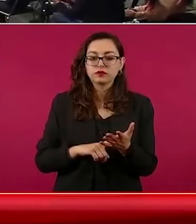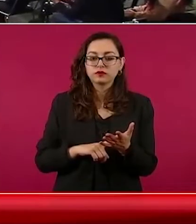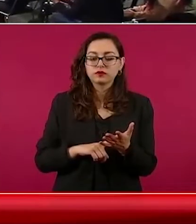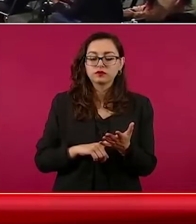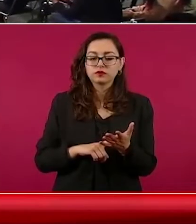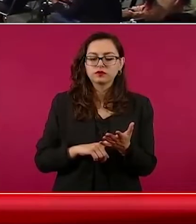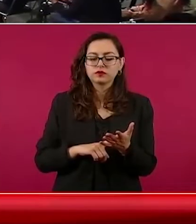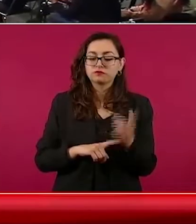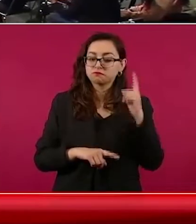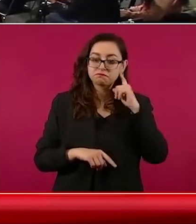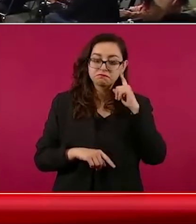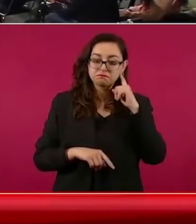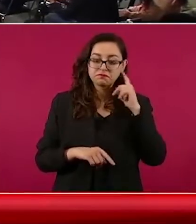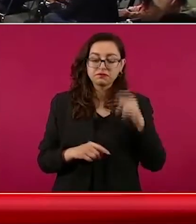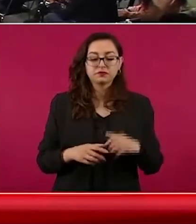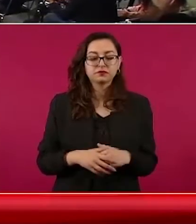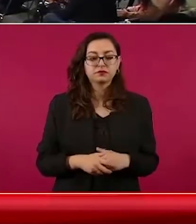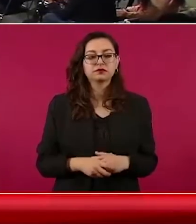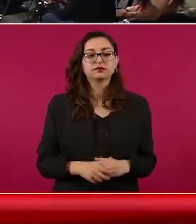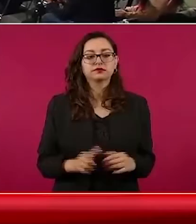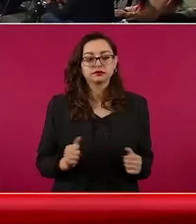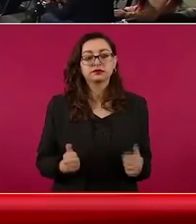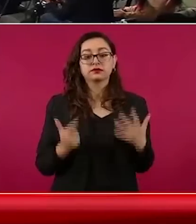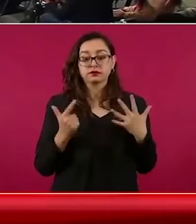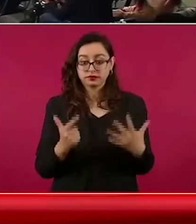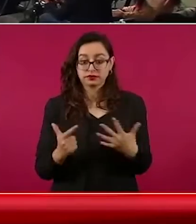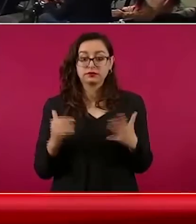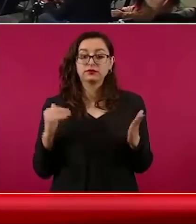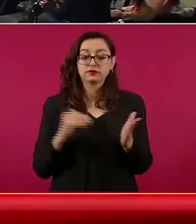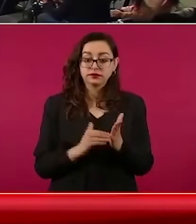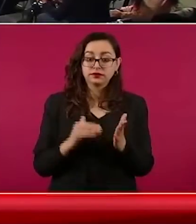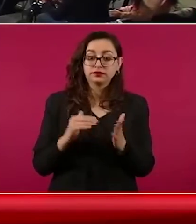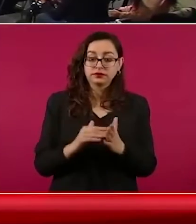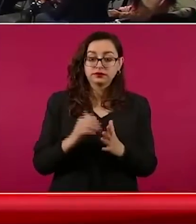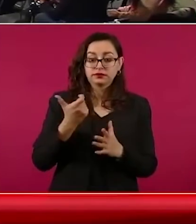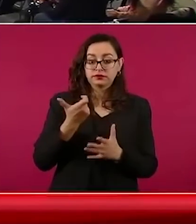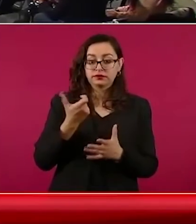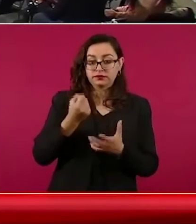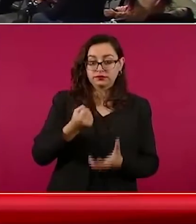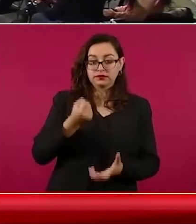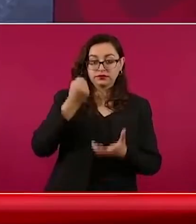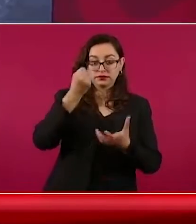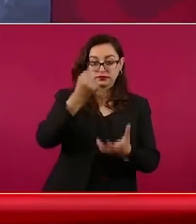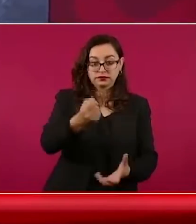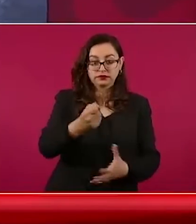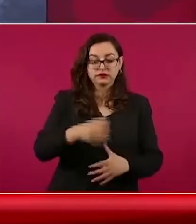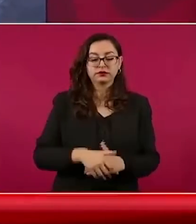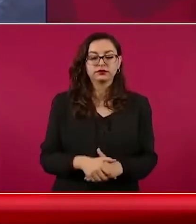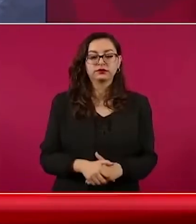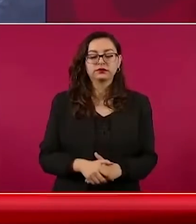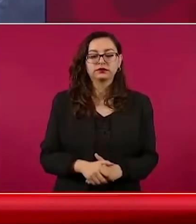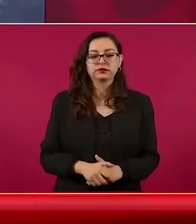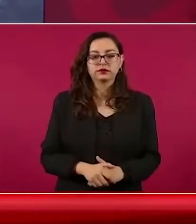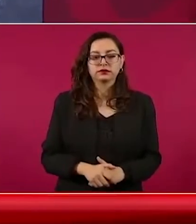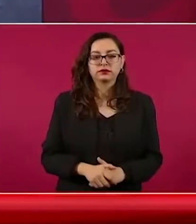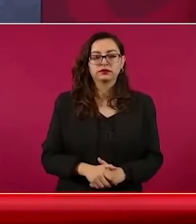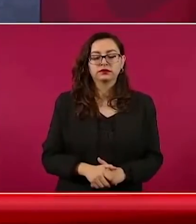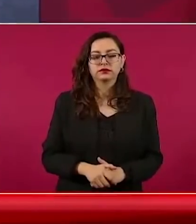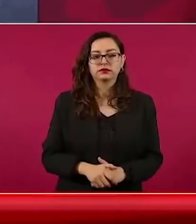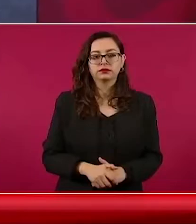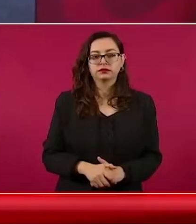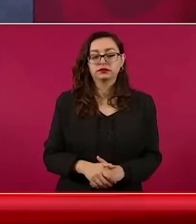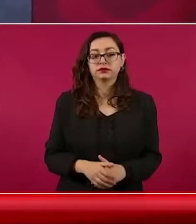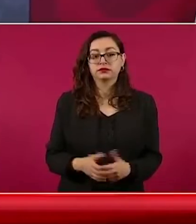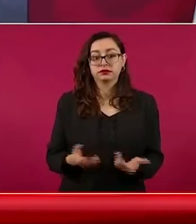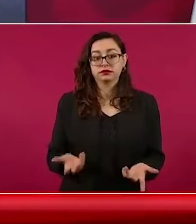mil 300 millones de pesos. 7 mil. Millones para esto. Entonces, es un efecto